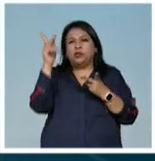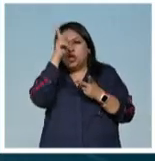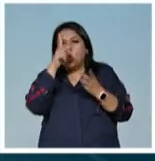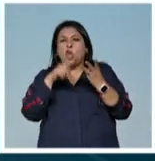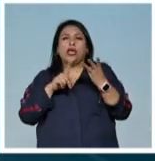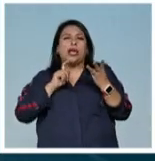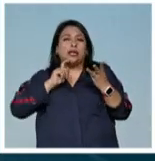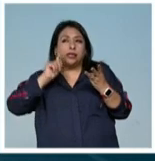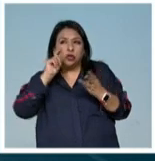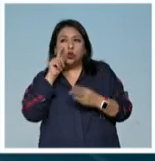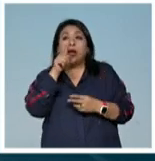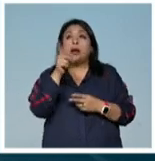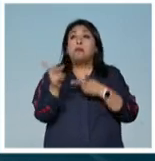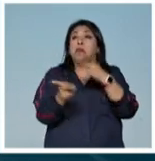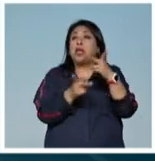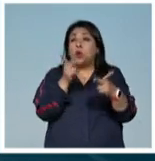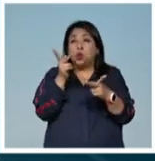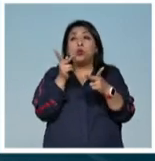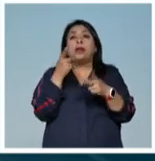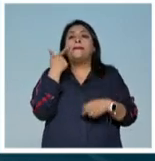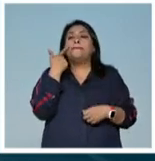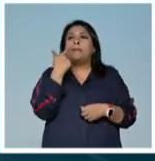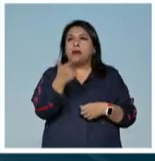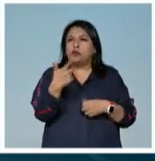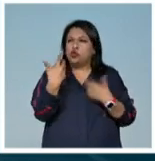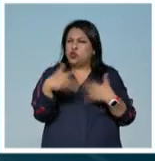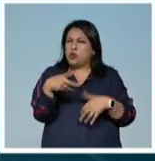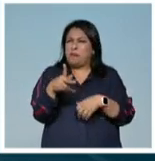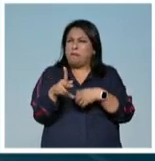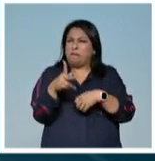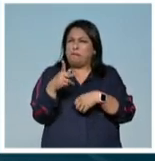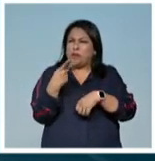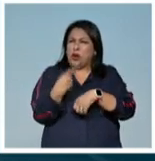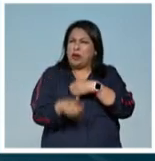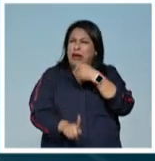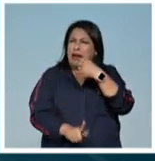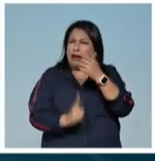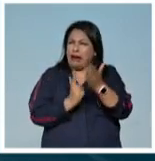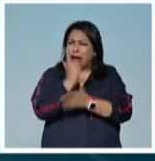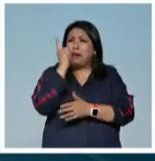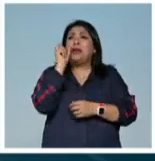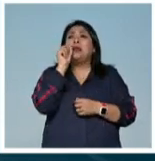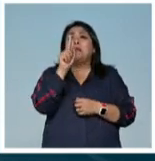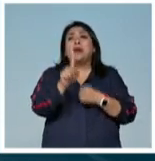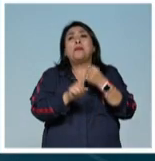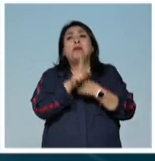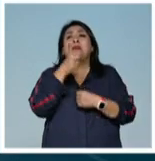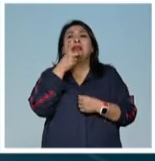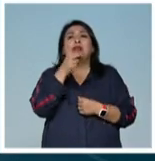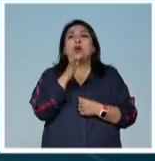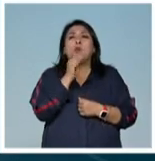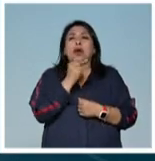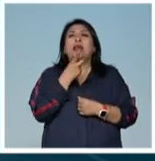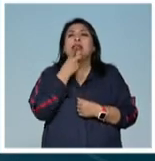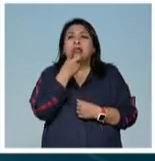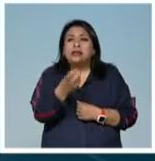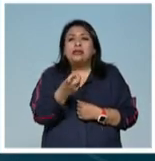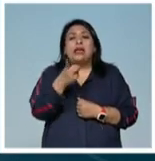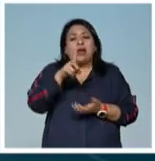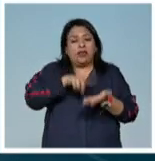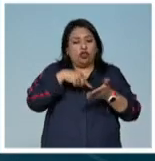sexual. La encuesta no solo revela la magnitud del problema, sino los factores que impiden que se hable de lo que se sufre en